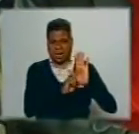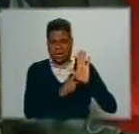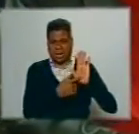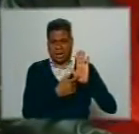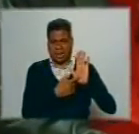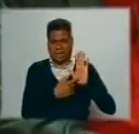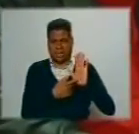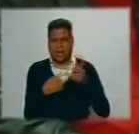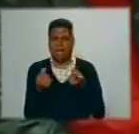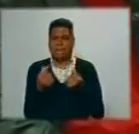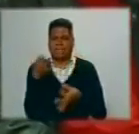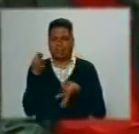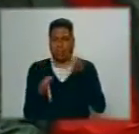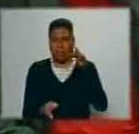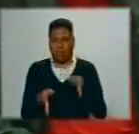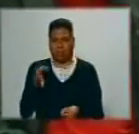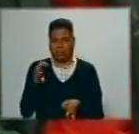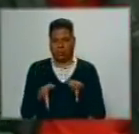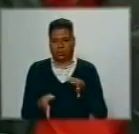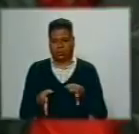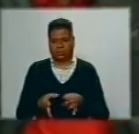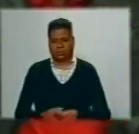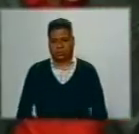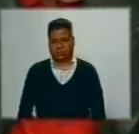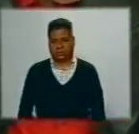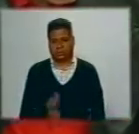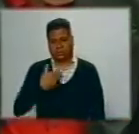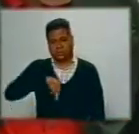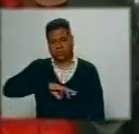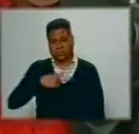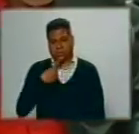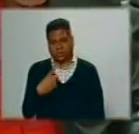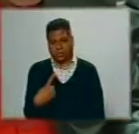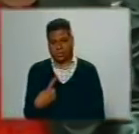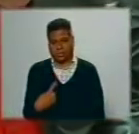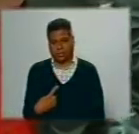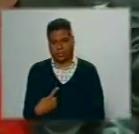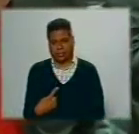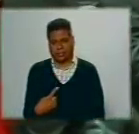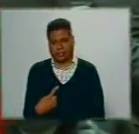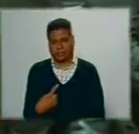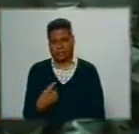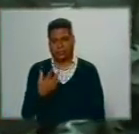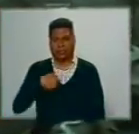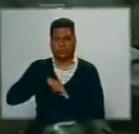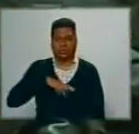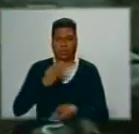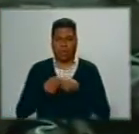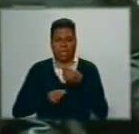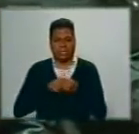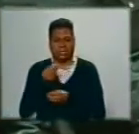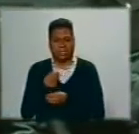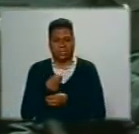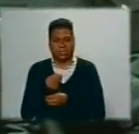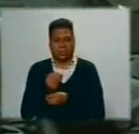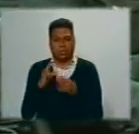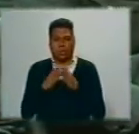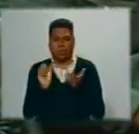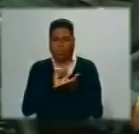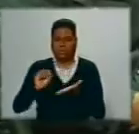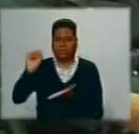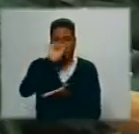Precios Justos. Nosotros habíamos dicho que estamos creando un sistema para